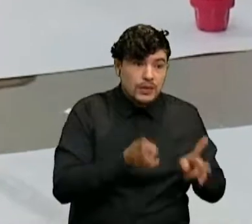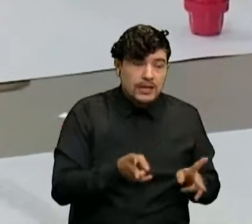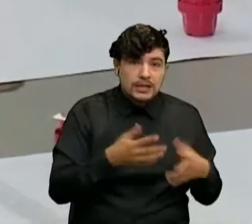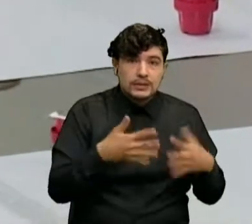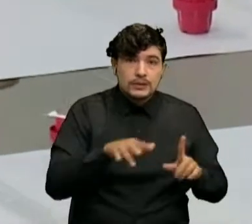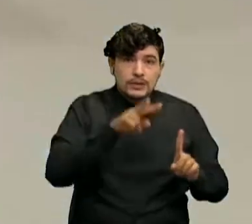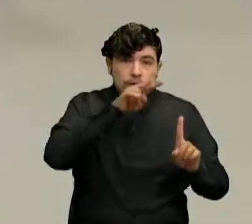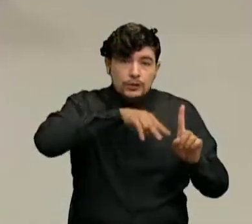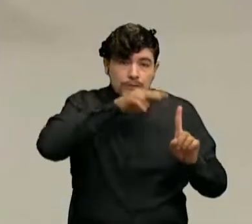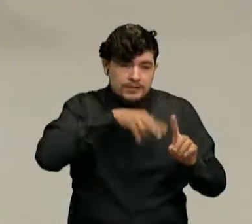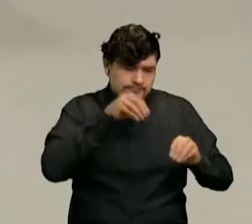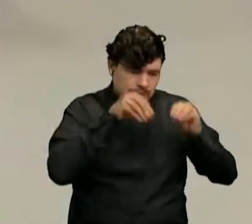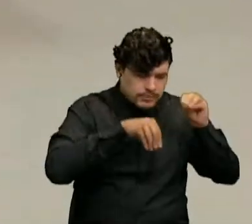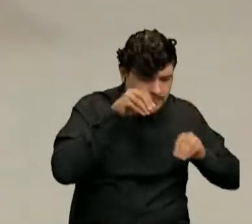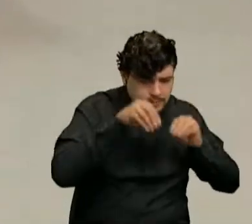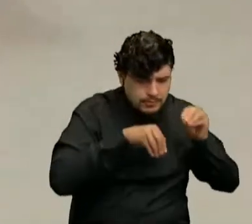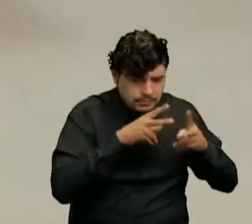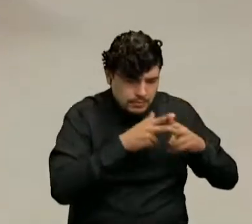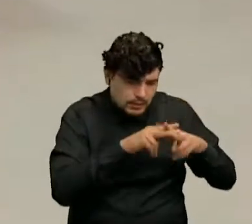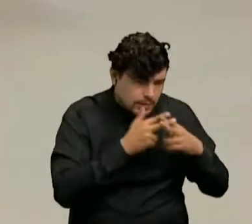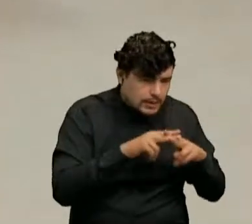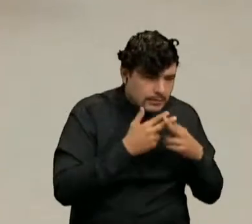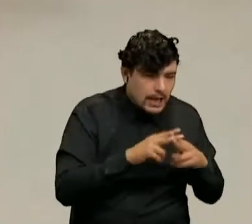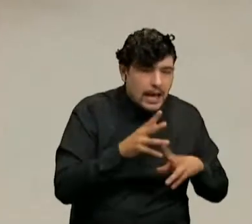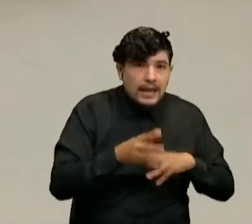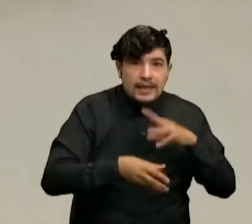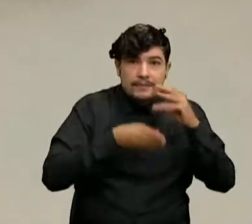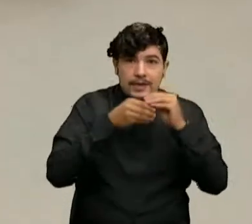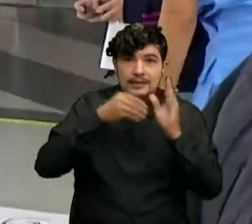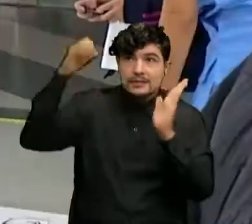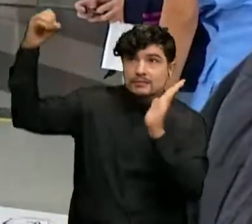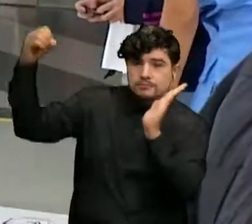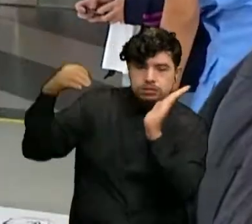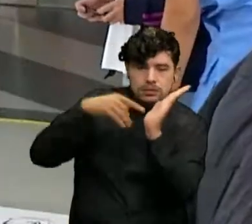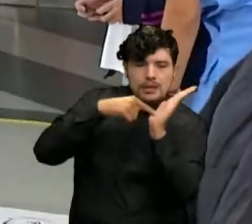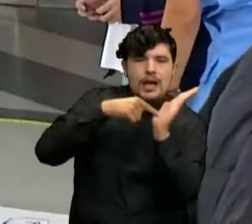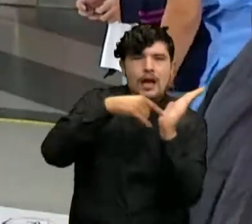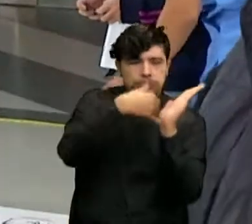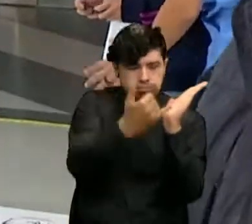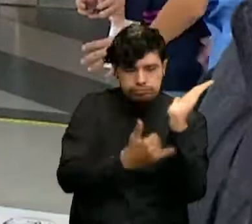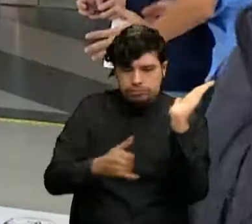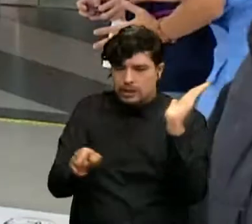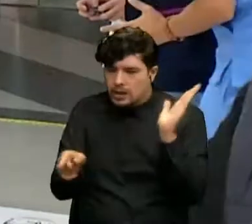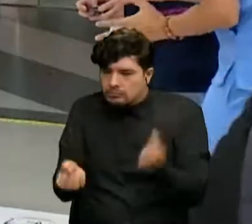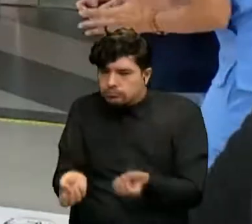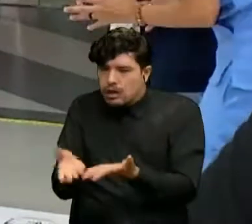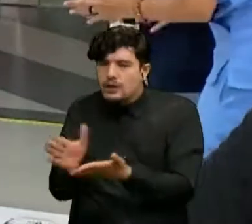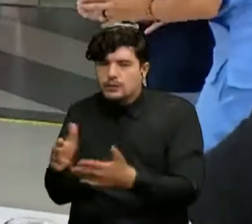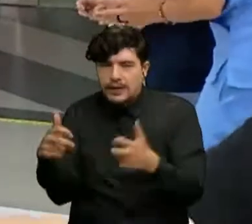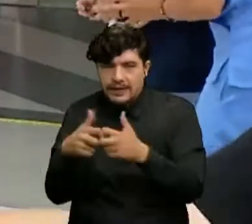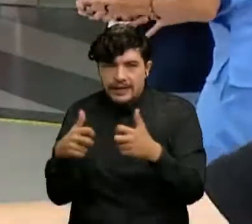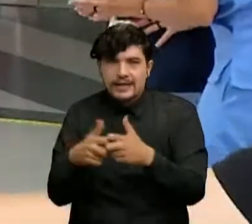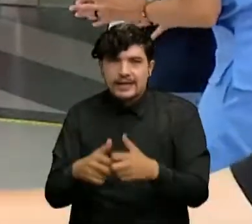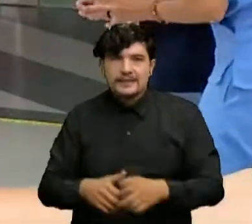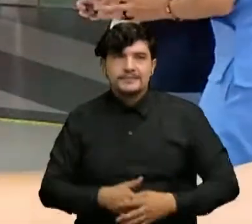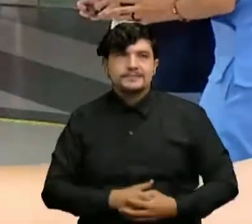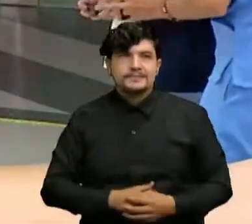de paneles solares para aprovechar la luz del día. Básicamente utiliza los